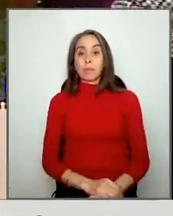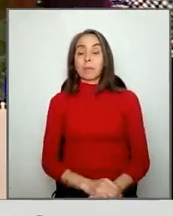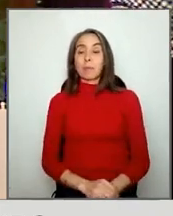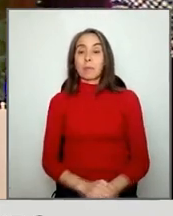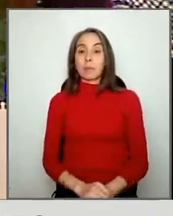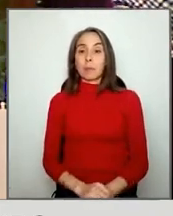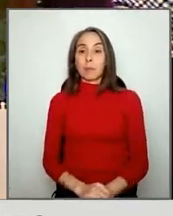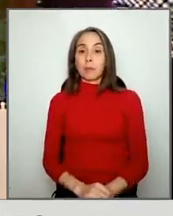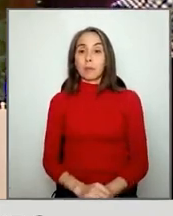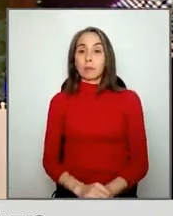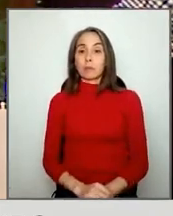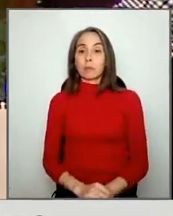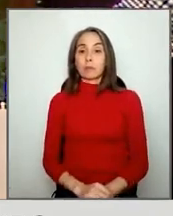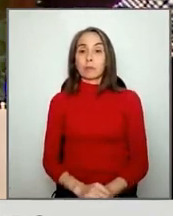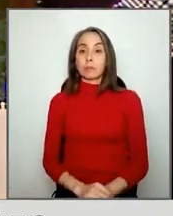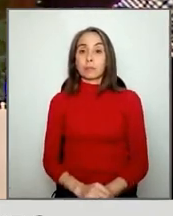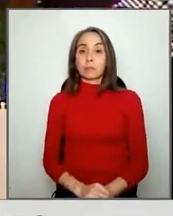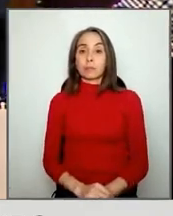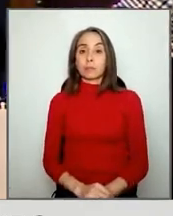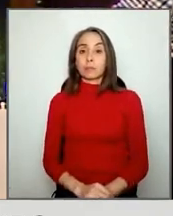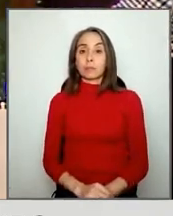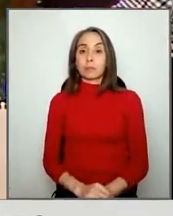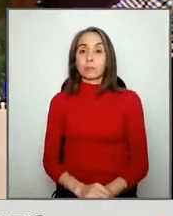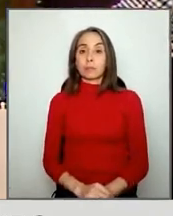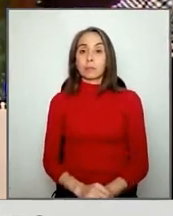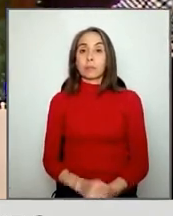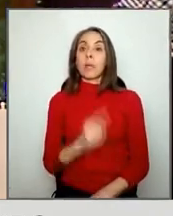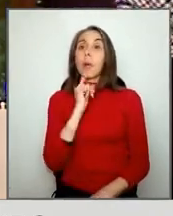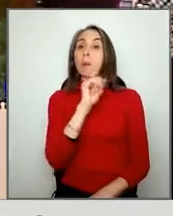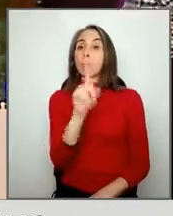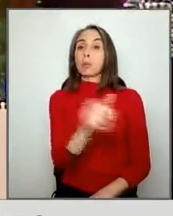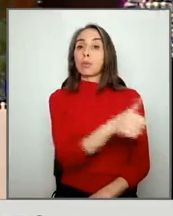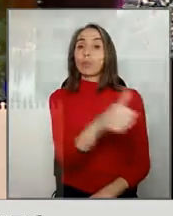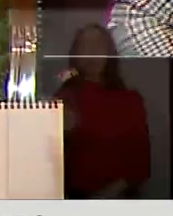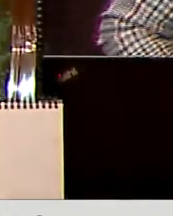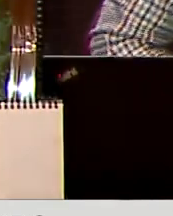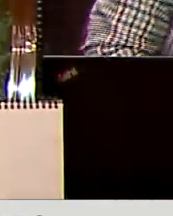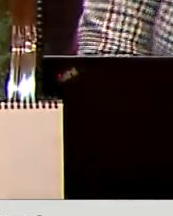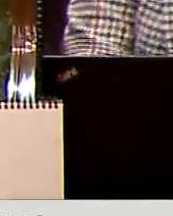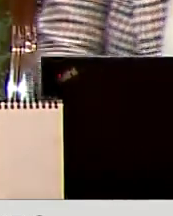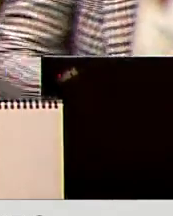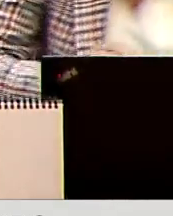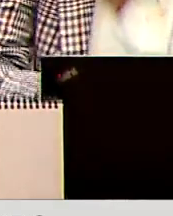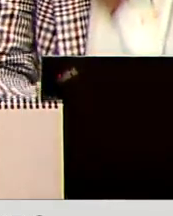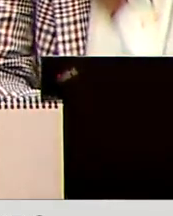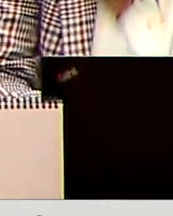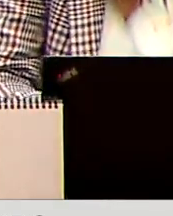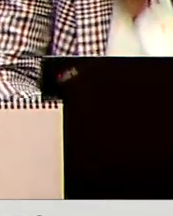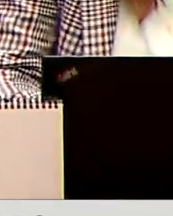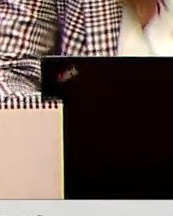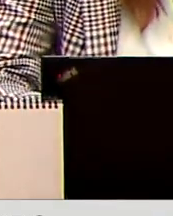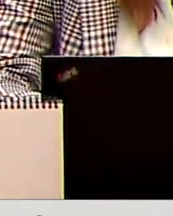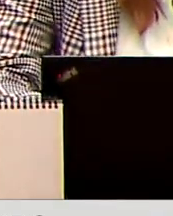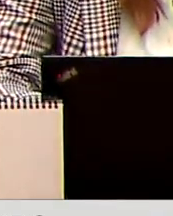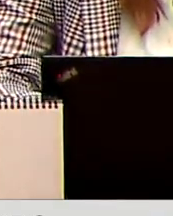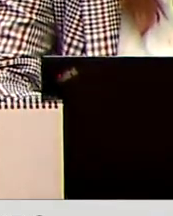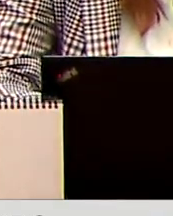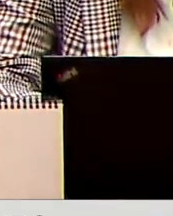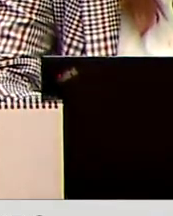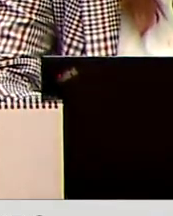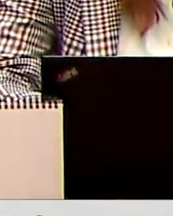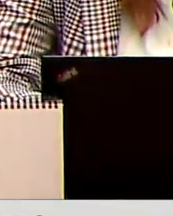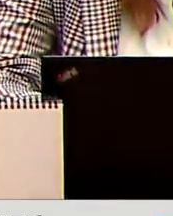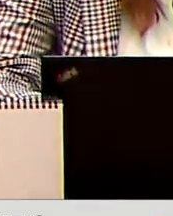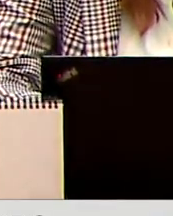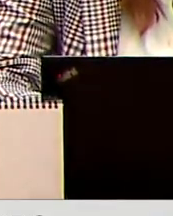han votado todas las señoras Ahí va ahí va ahí va que no que nos manda